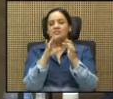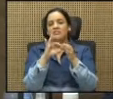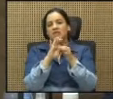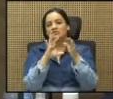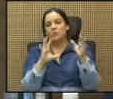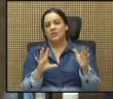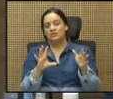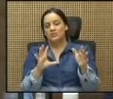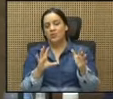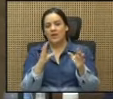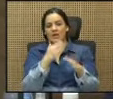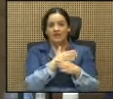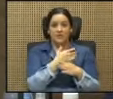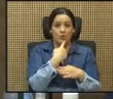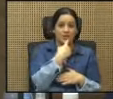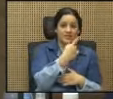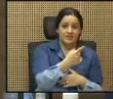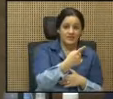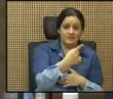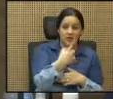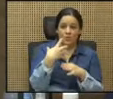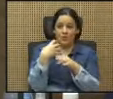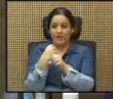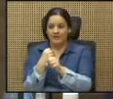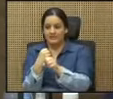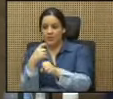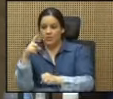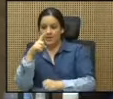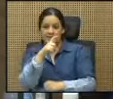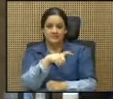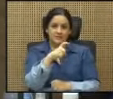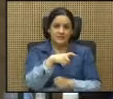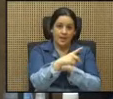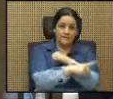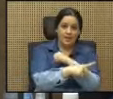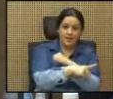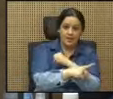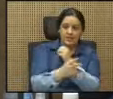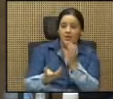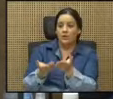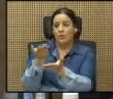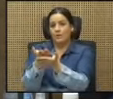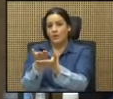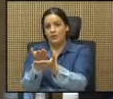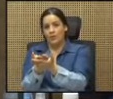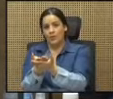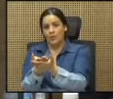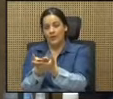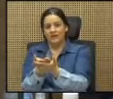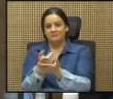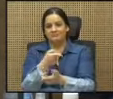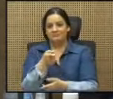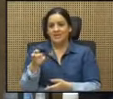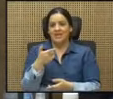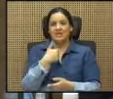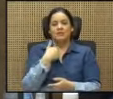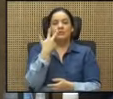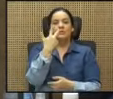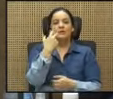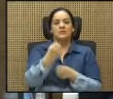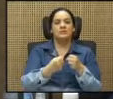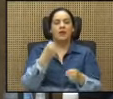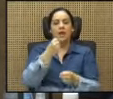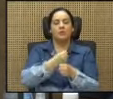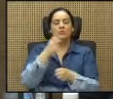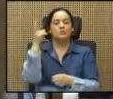que hace, entre lo que necesita el país y entre lo que propone. Tenemos 3 años de escuchar a don Carlos